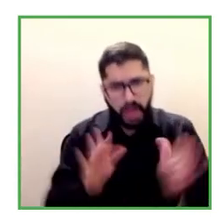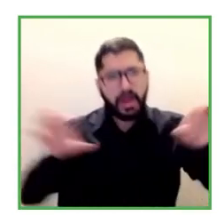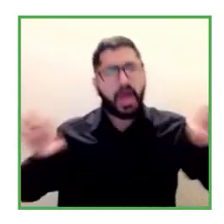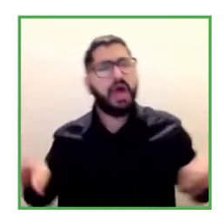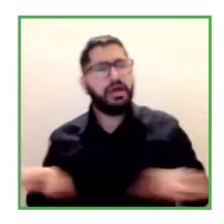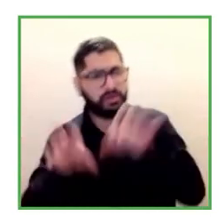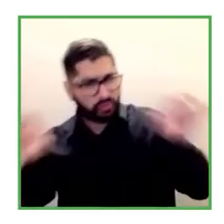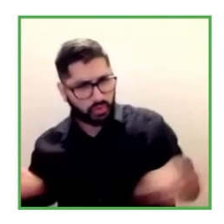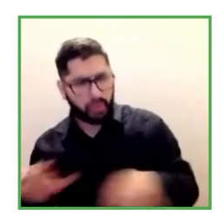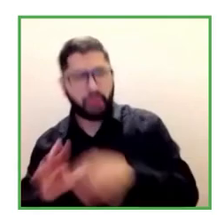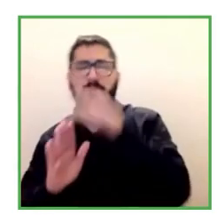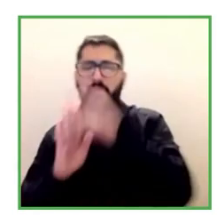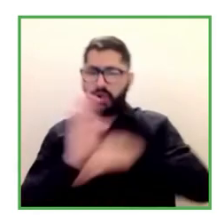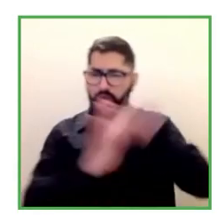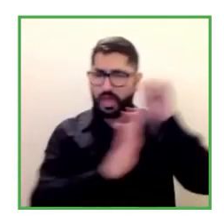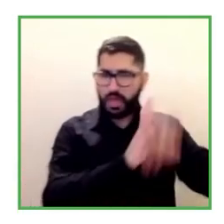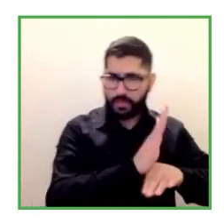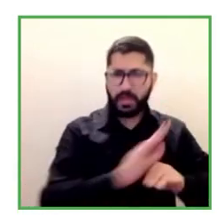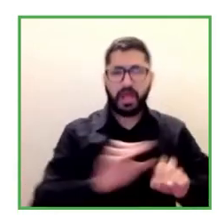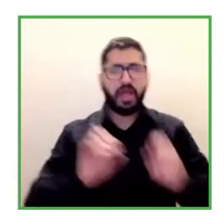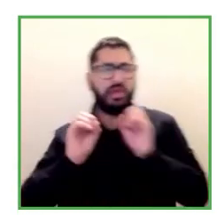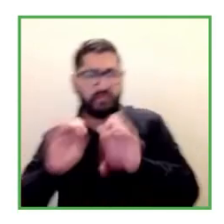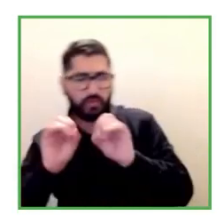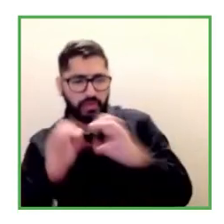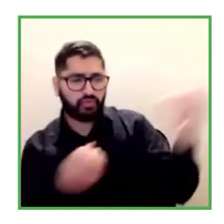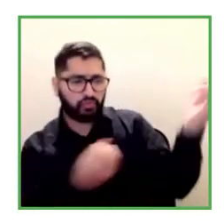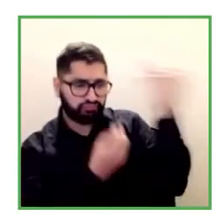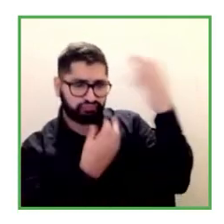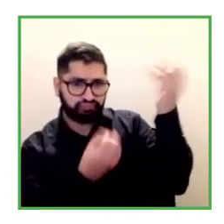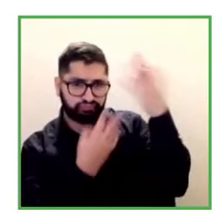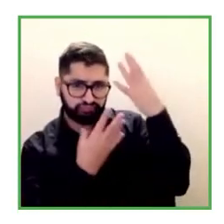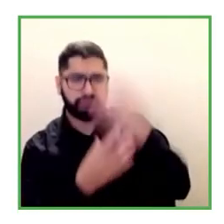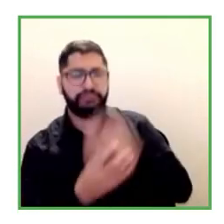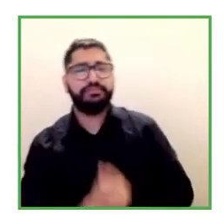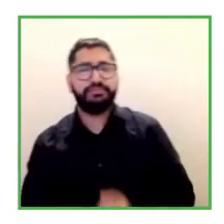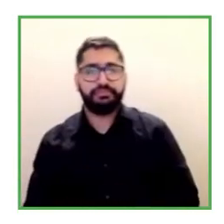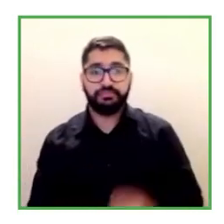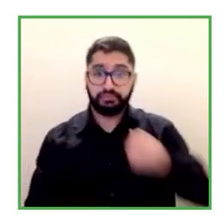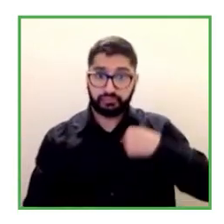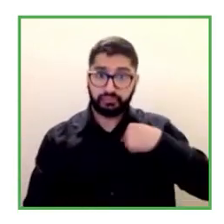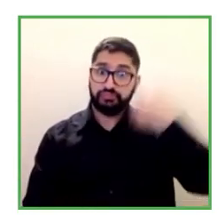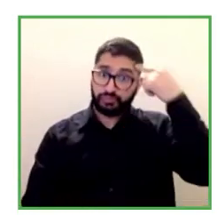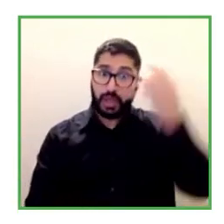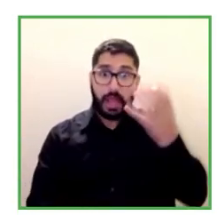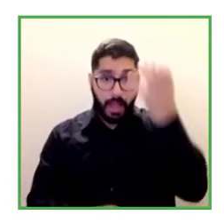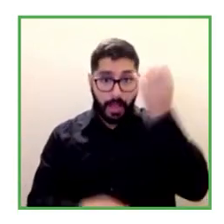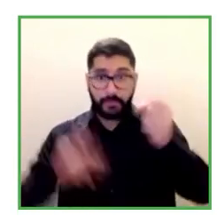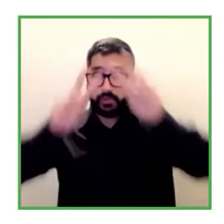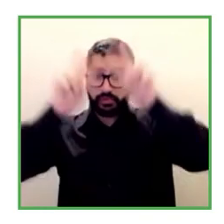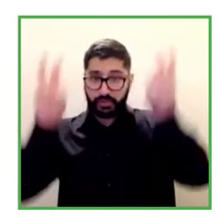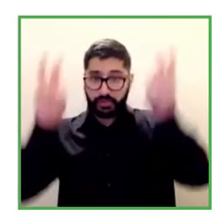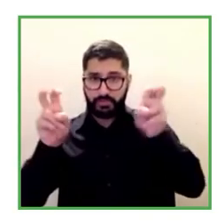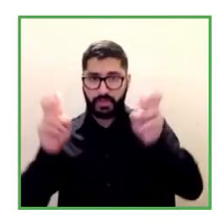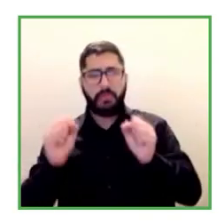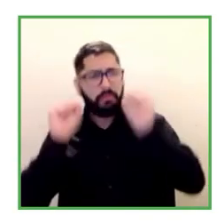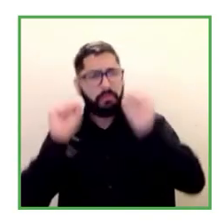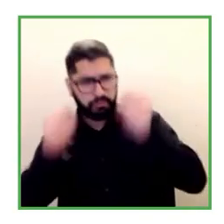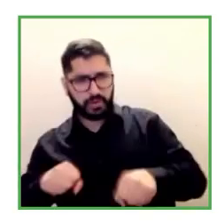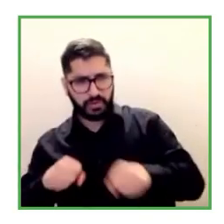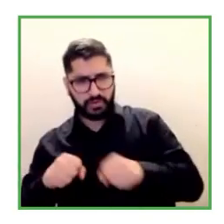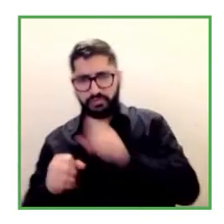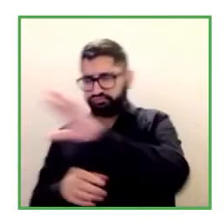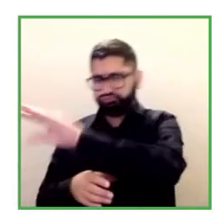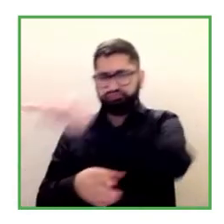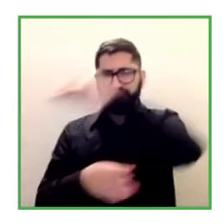de los programas de formación. Creo que hay un tema que nosotros pudimos detectar, como mencioné, en